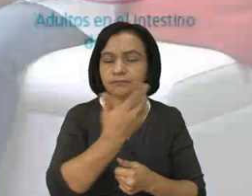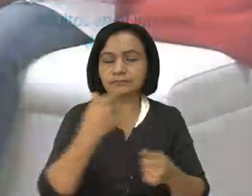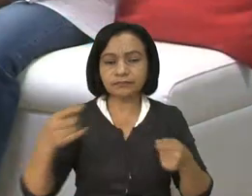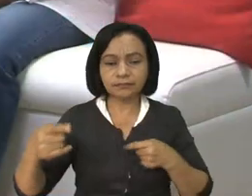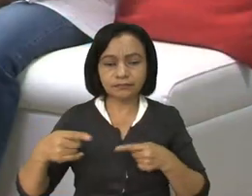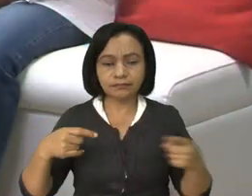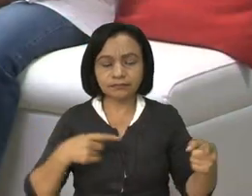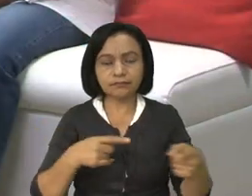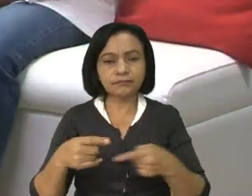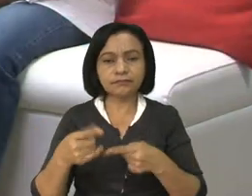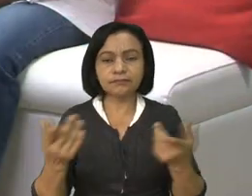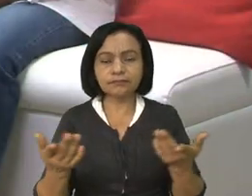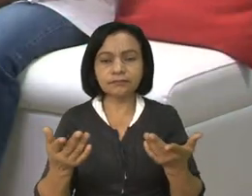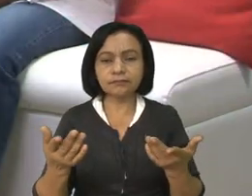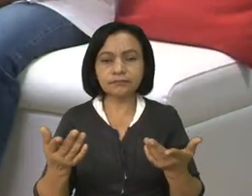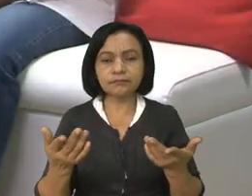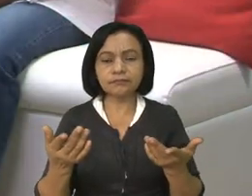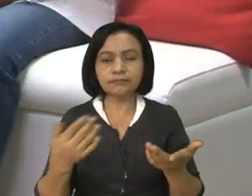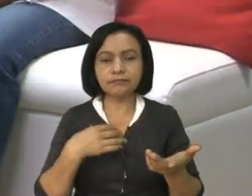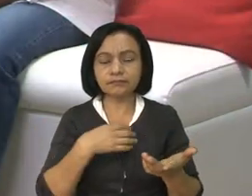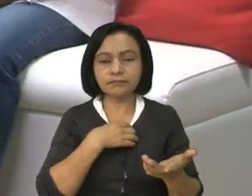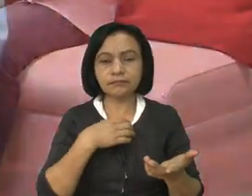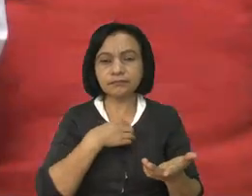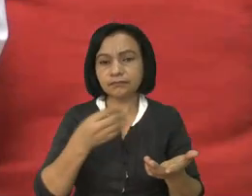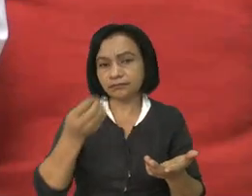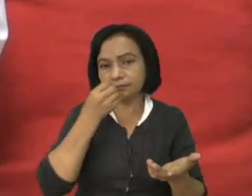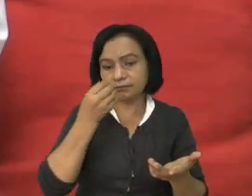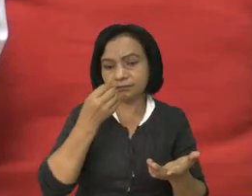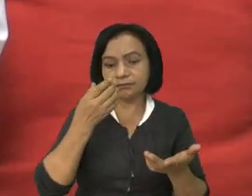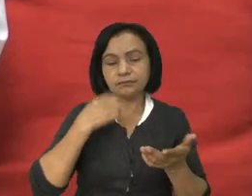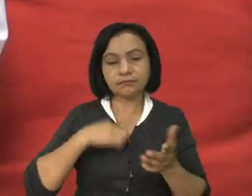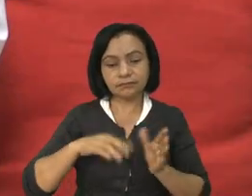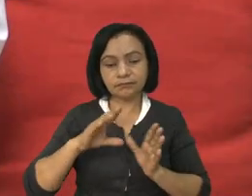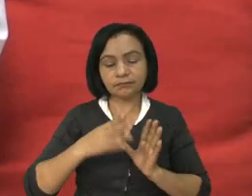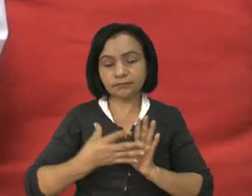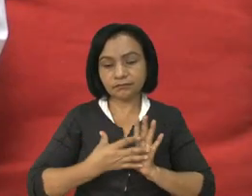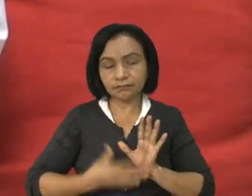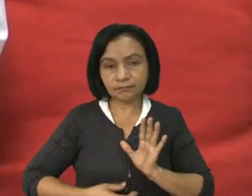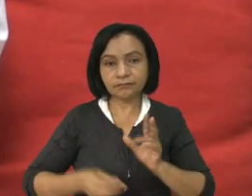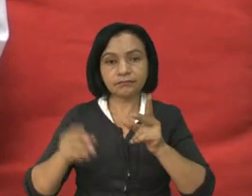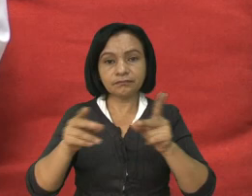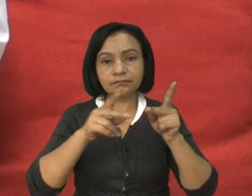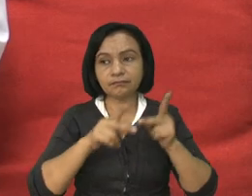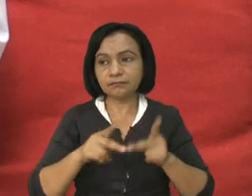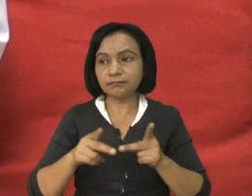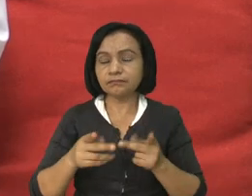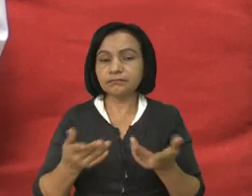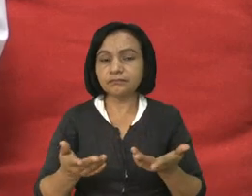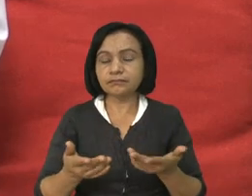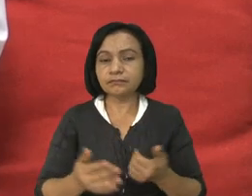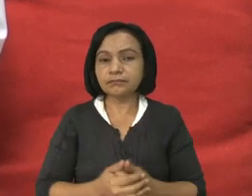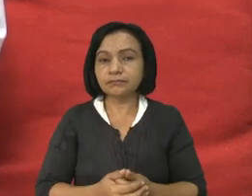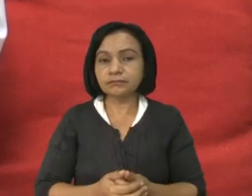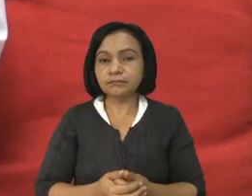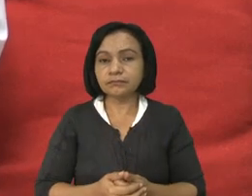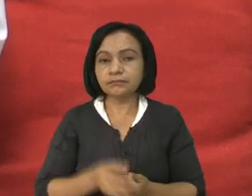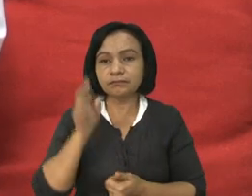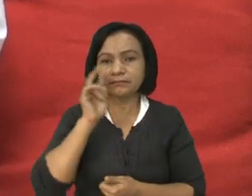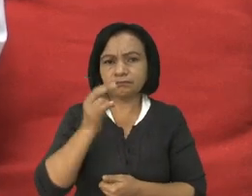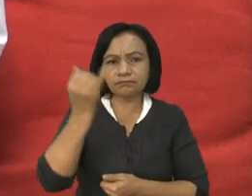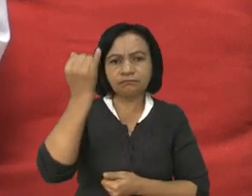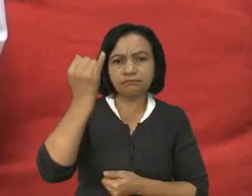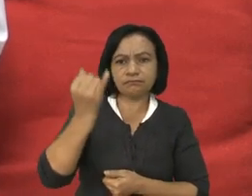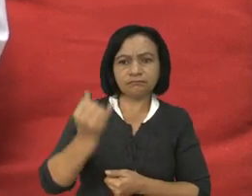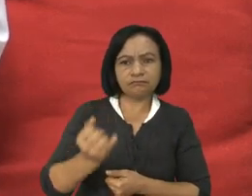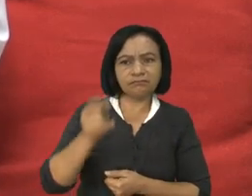su forma de alimentación a nivel nutricional. Por eso es que las personas dicen que cuando lo miran delgado, ah,